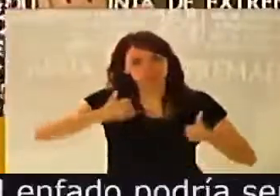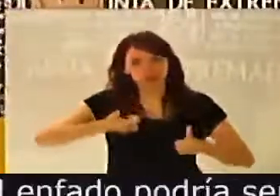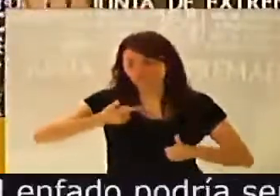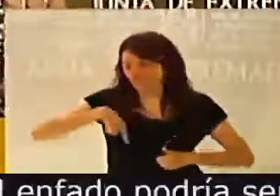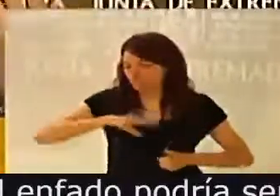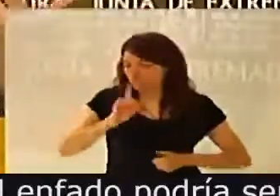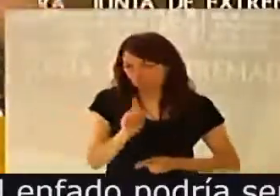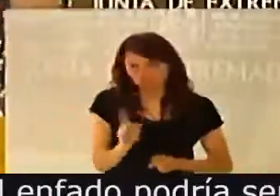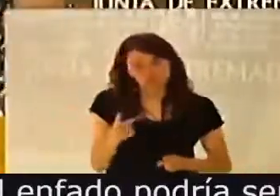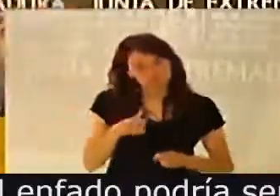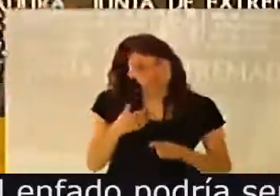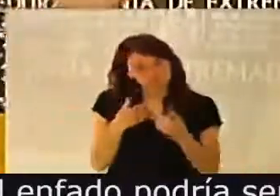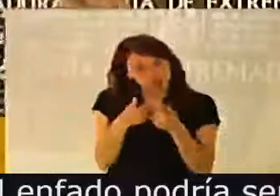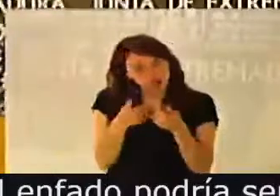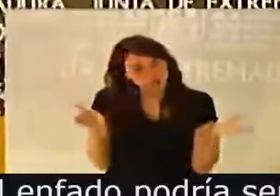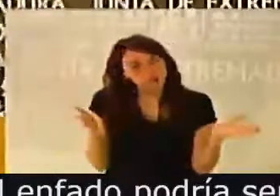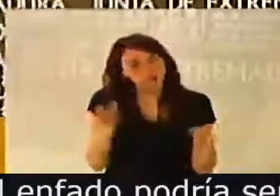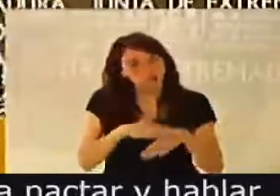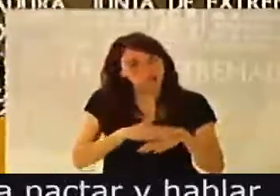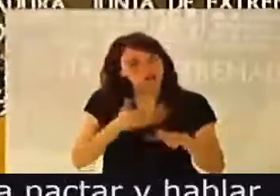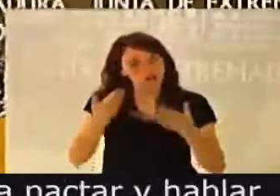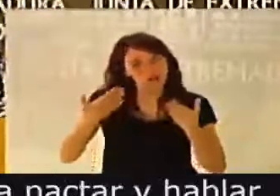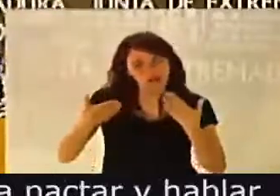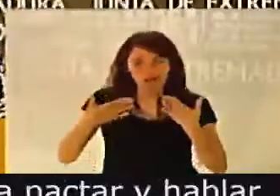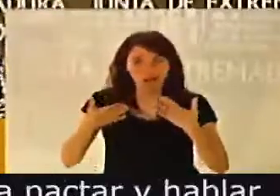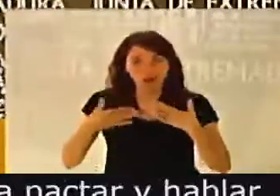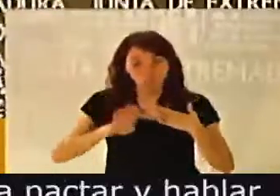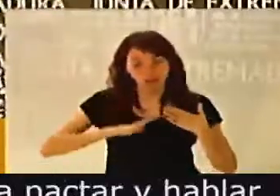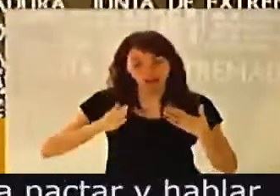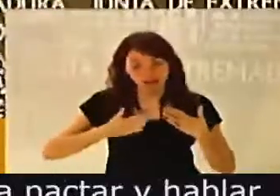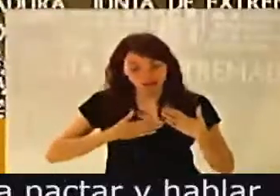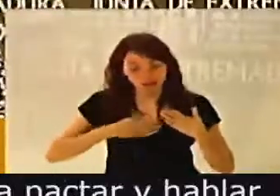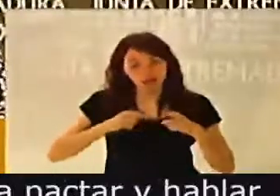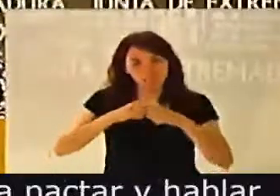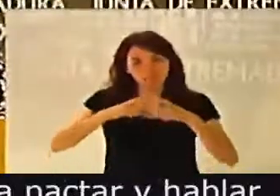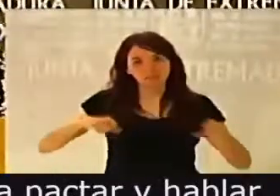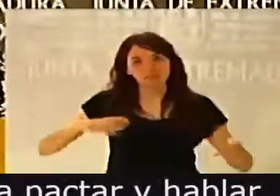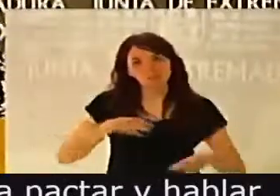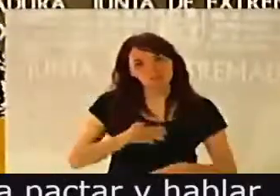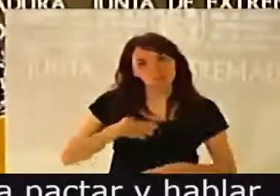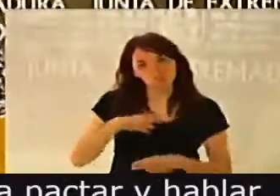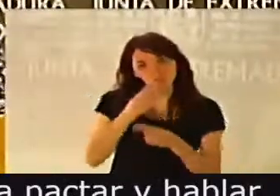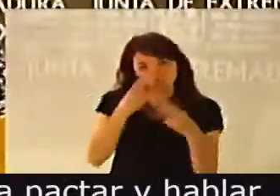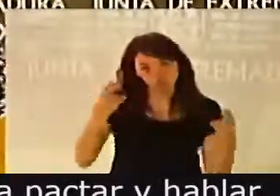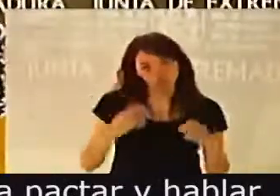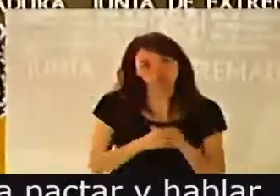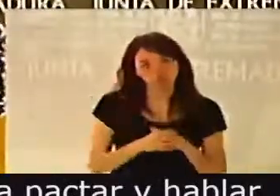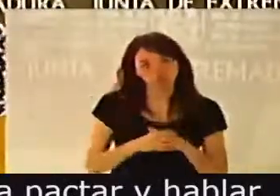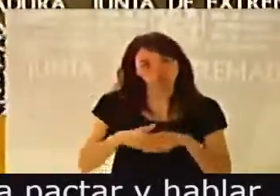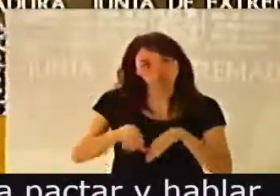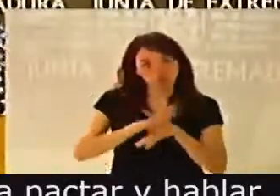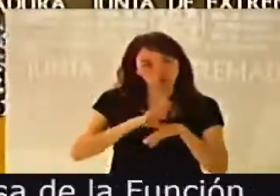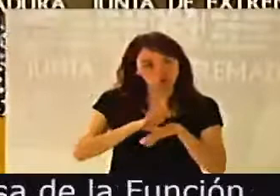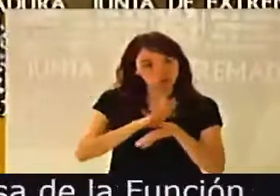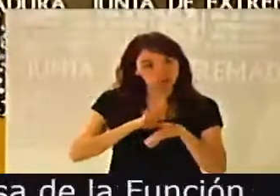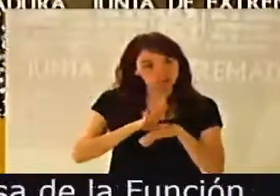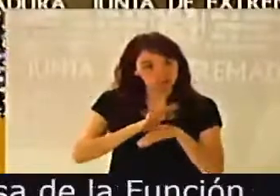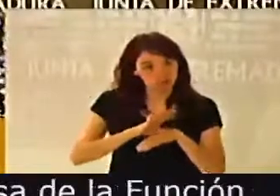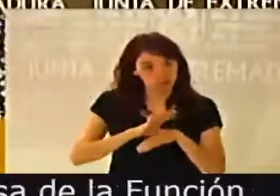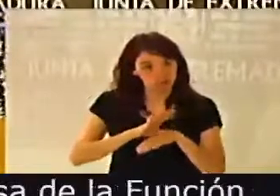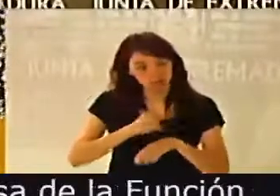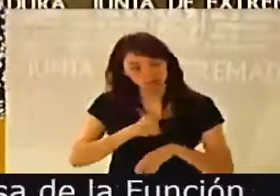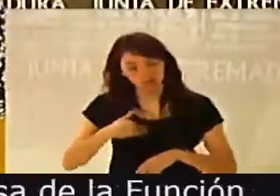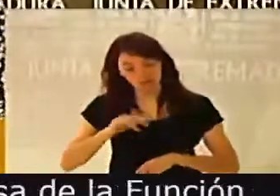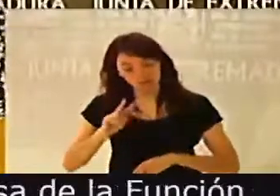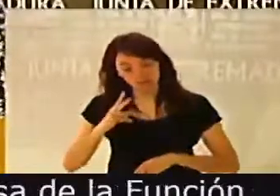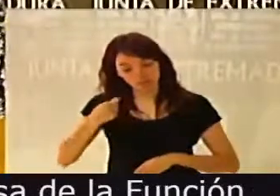desencuentros. Y mañana tendrá lugar la mesa de la función pública presidida por la consejera del ramo y vicepresidenta primera, y el